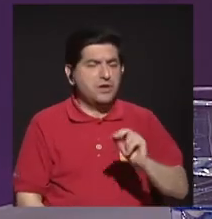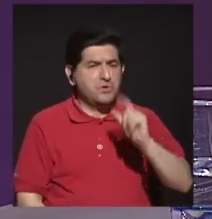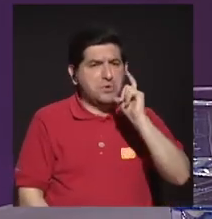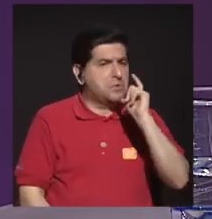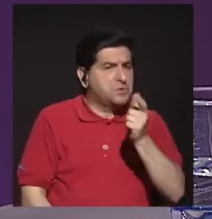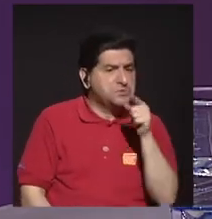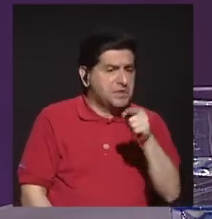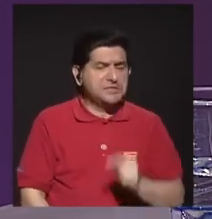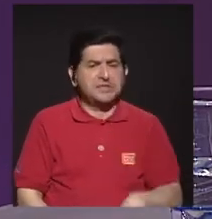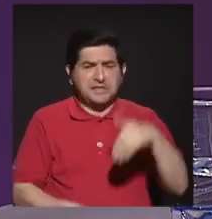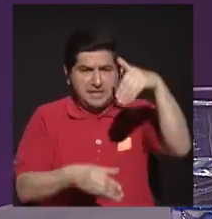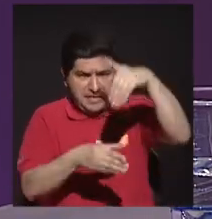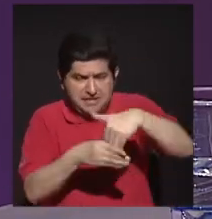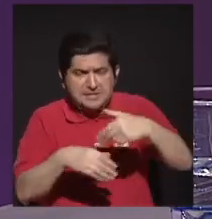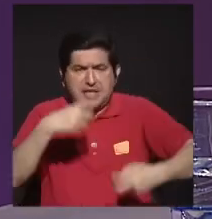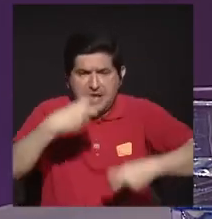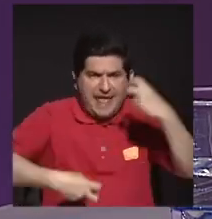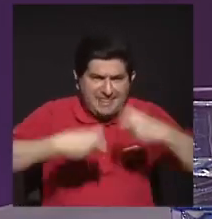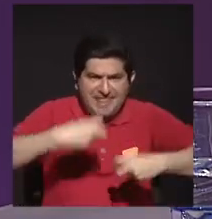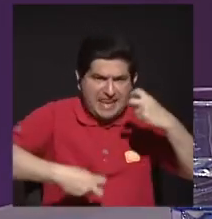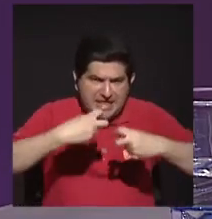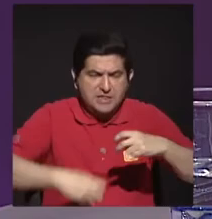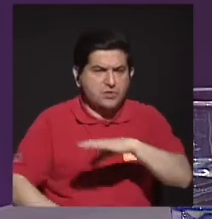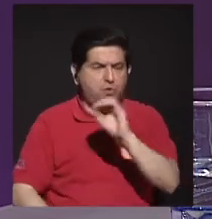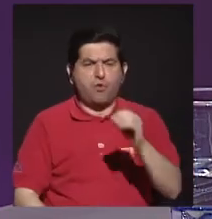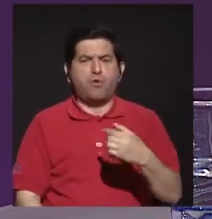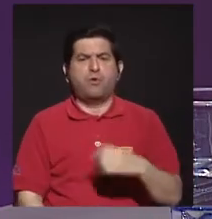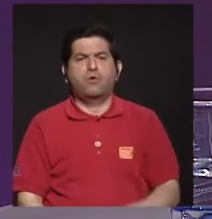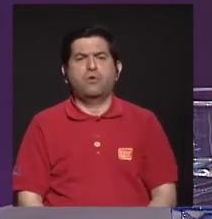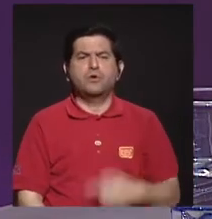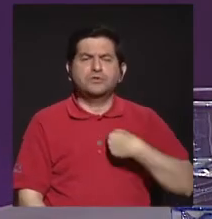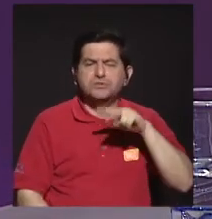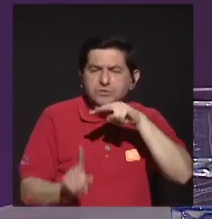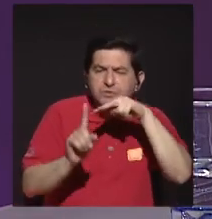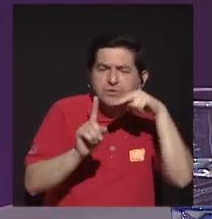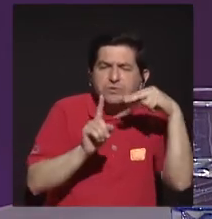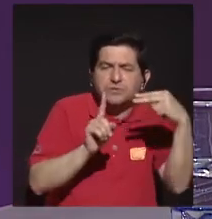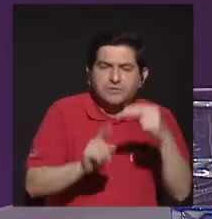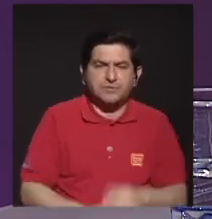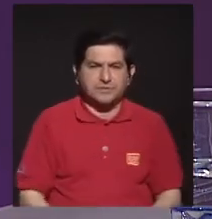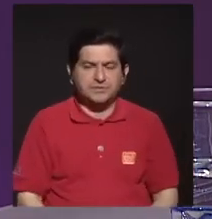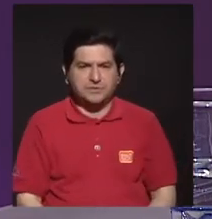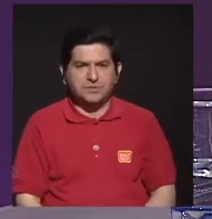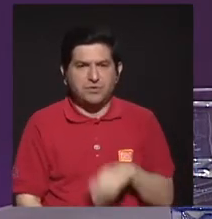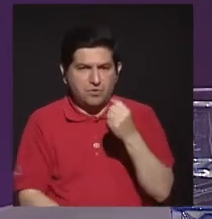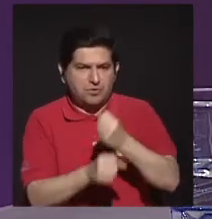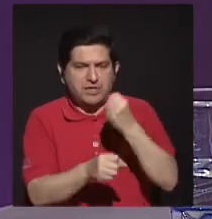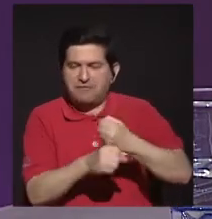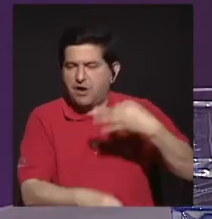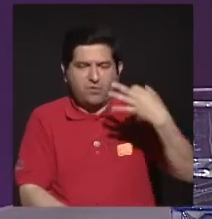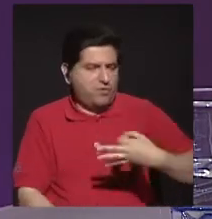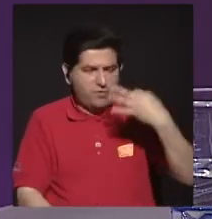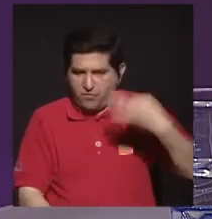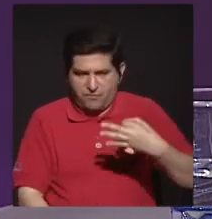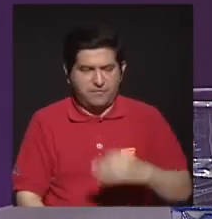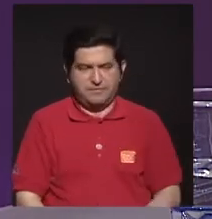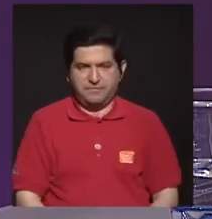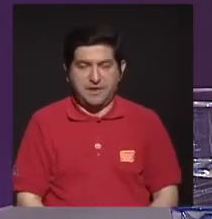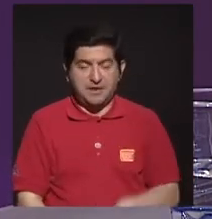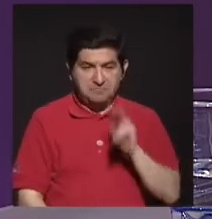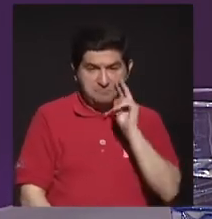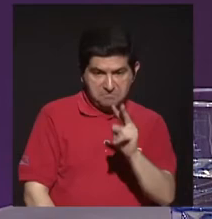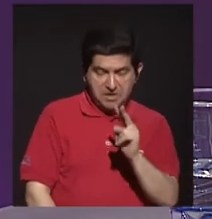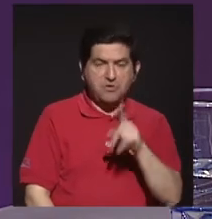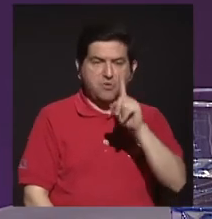lleguen a cometer un delito o que yo lo trabajo desde... lo trabajo como un trabajo informal, valga la redundancia, o sea, lo miro